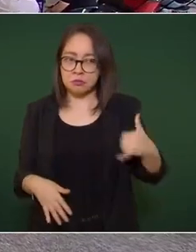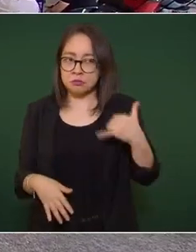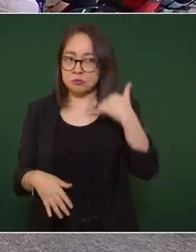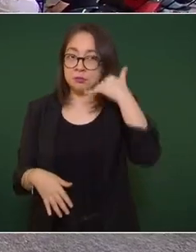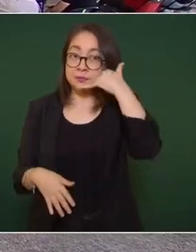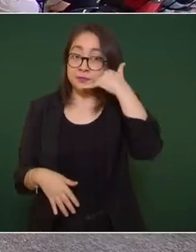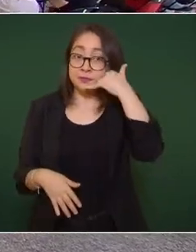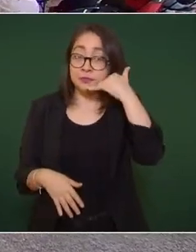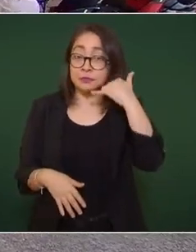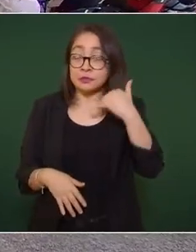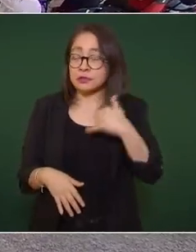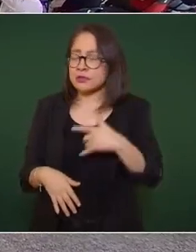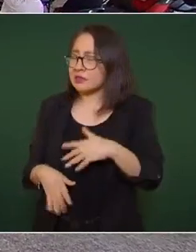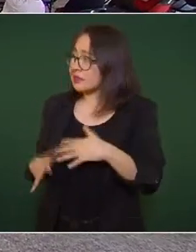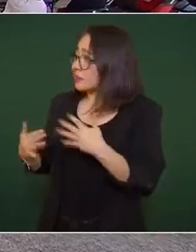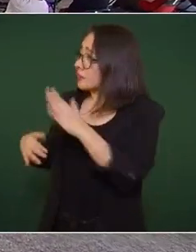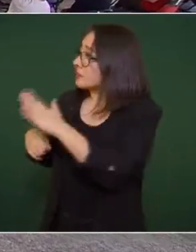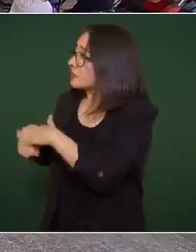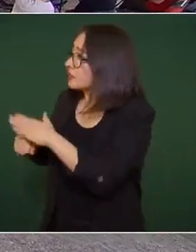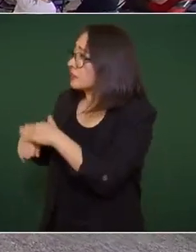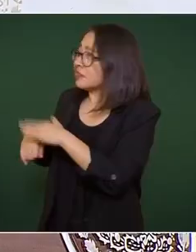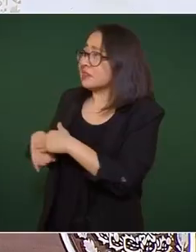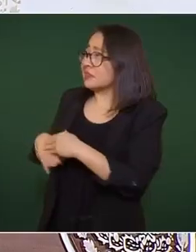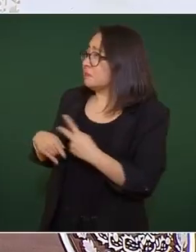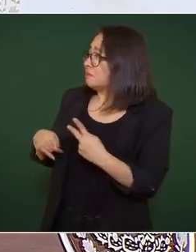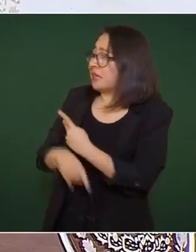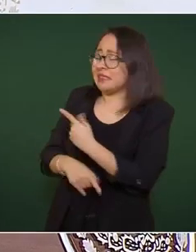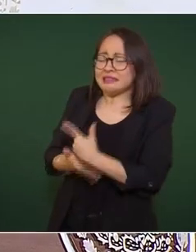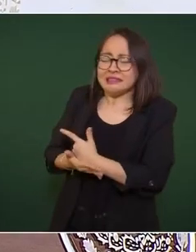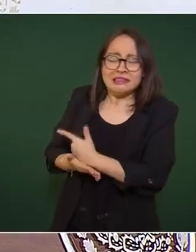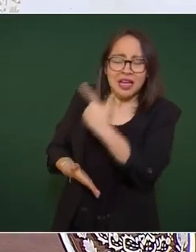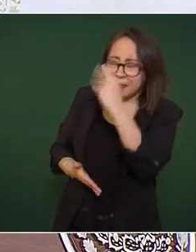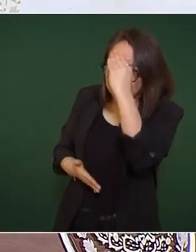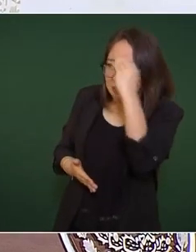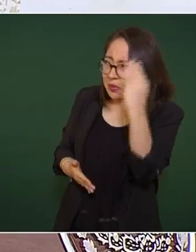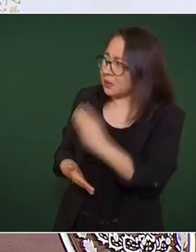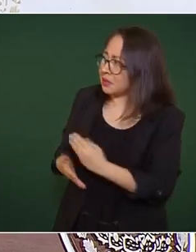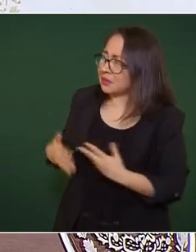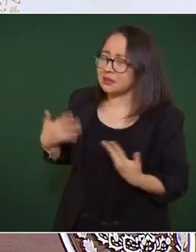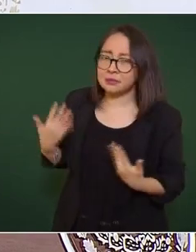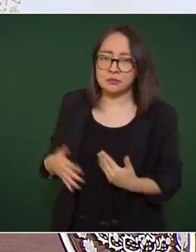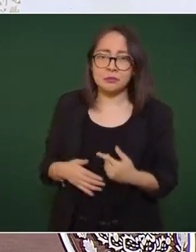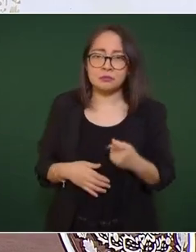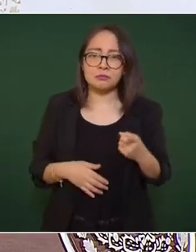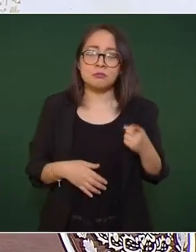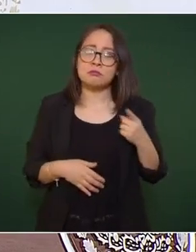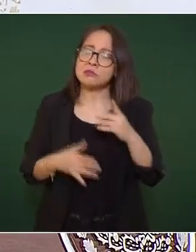para decirme que era muy grave lo que había sucedido. Ya me explicó.